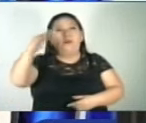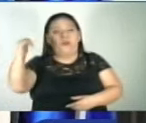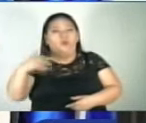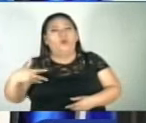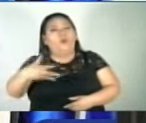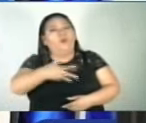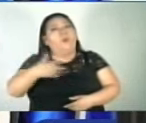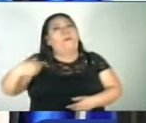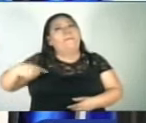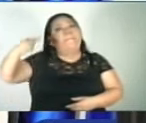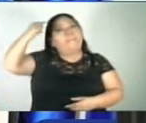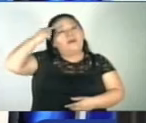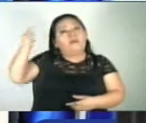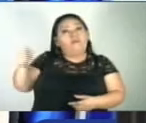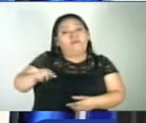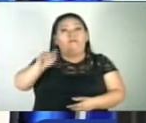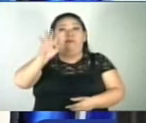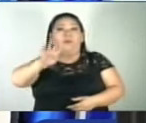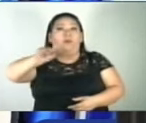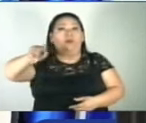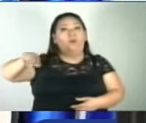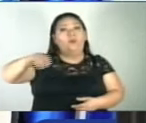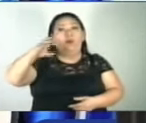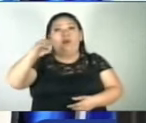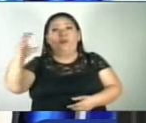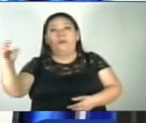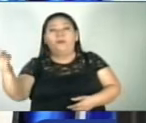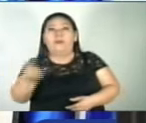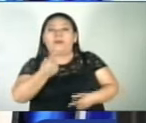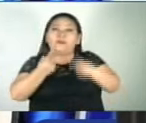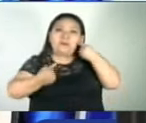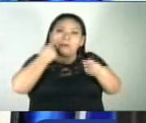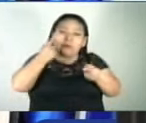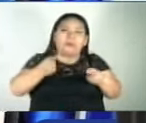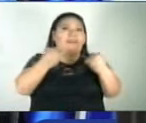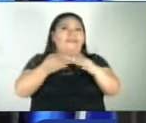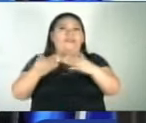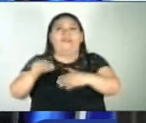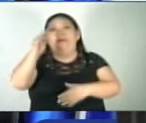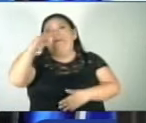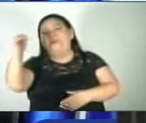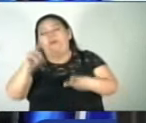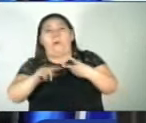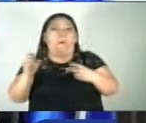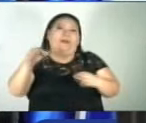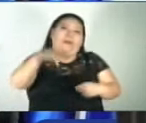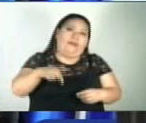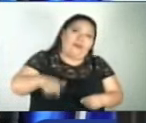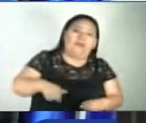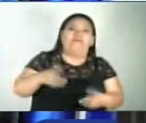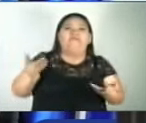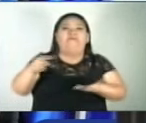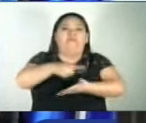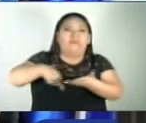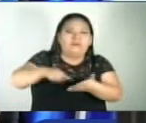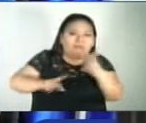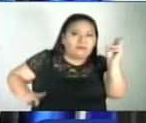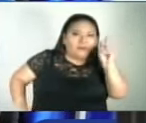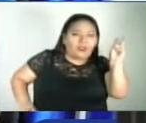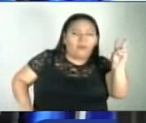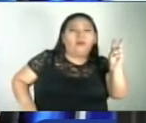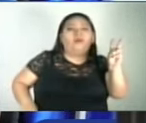nosotros que vamos a recibir más de 4 millones de visitantes entre nacionales e internacionales, por ejemplo, en el centro histórico, en los